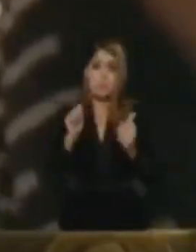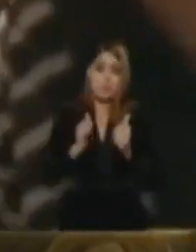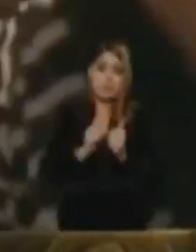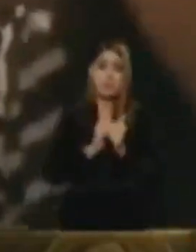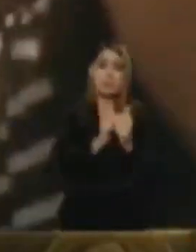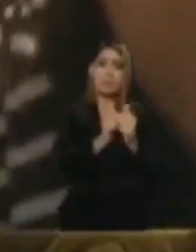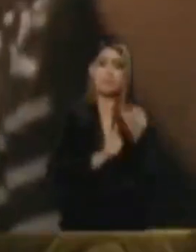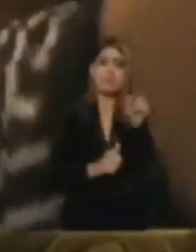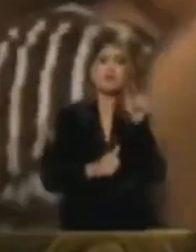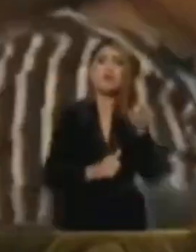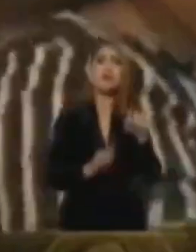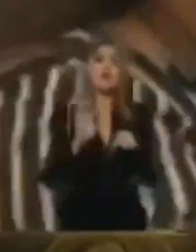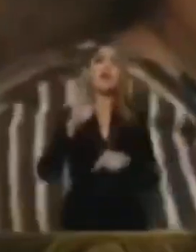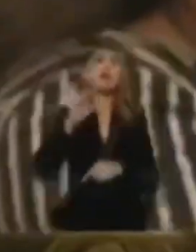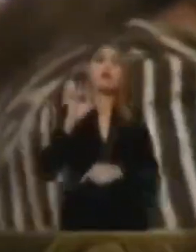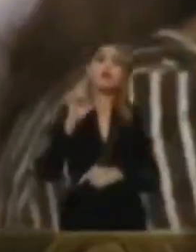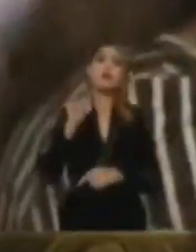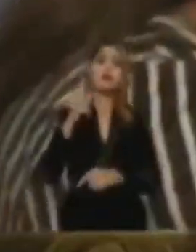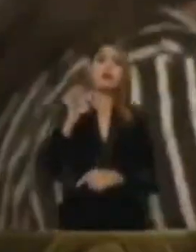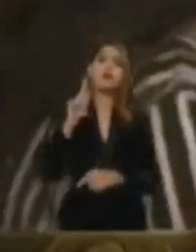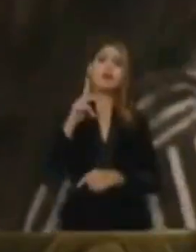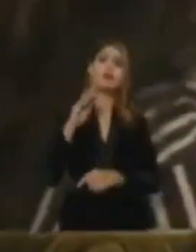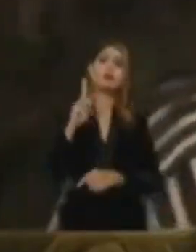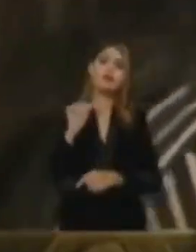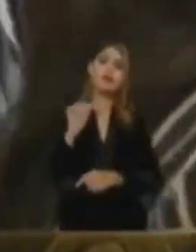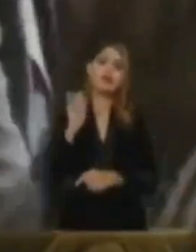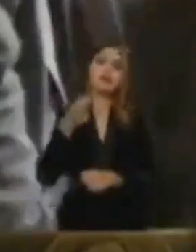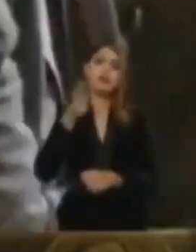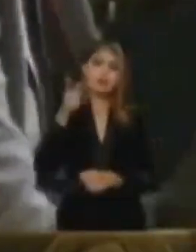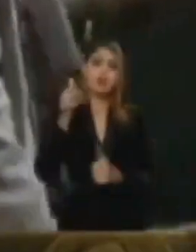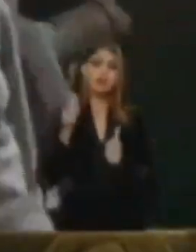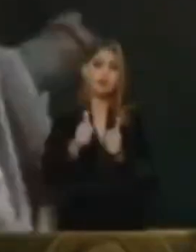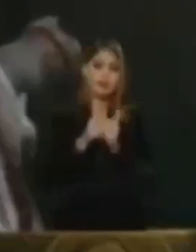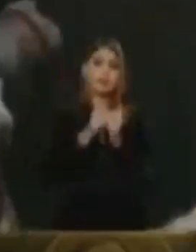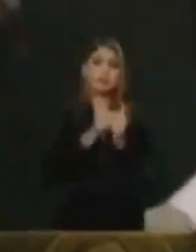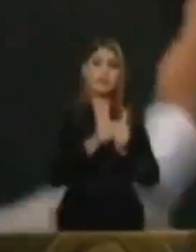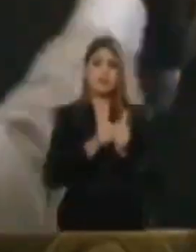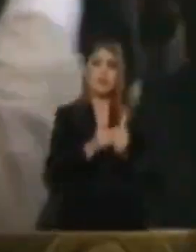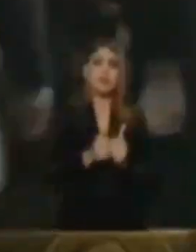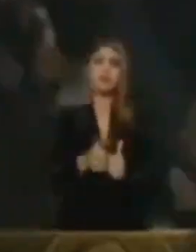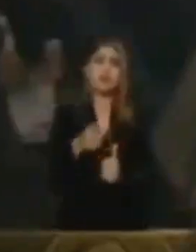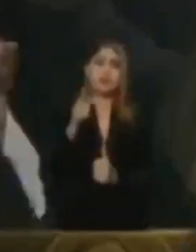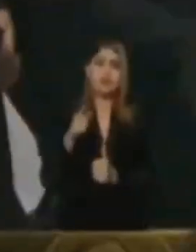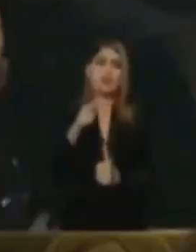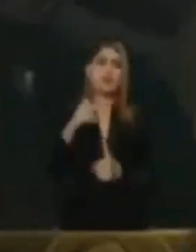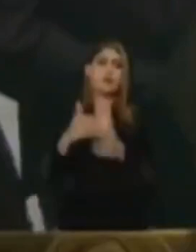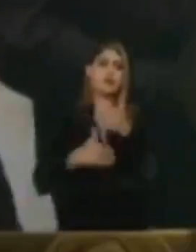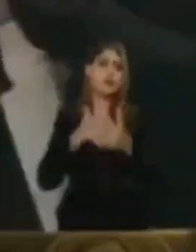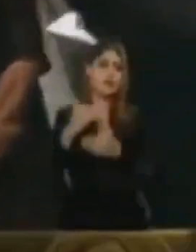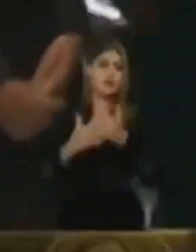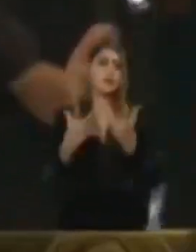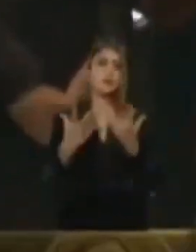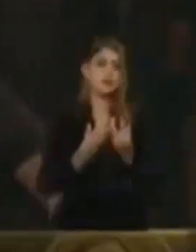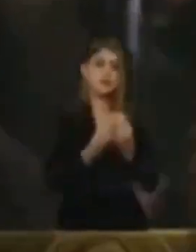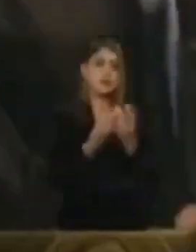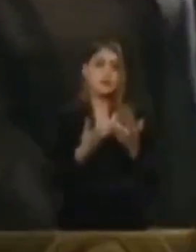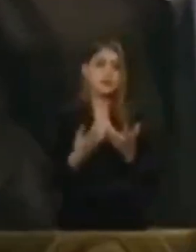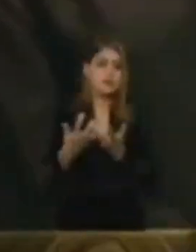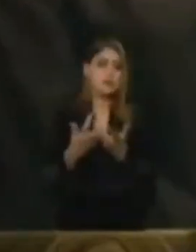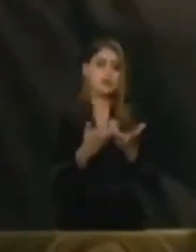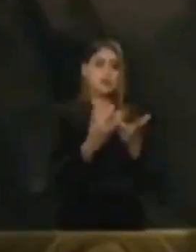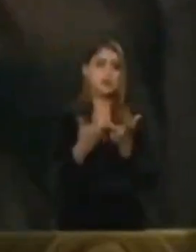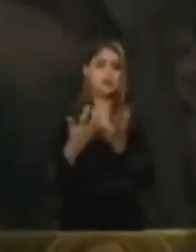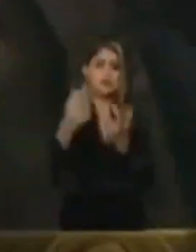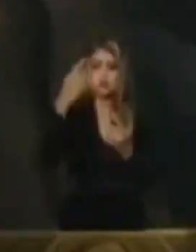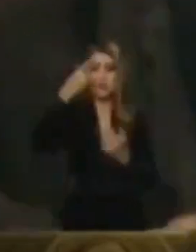y que es una de sus amigas más entrañables, y que en un momento más, por supuesto, la estará acompañando en este recorrido hasta